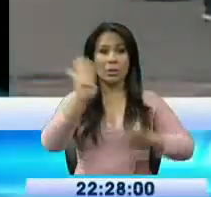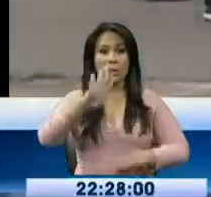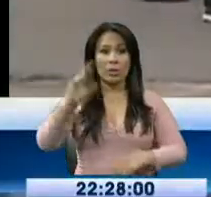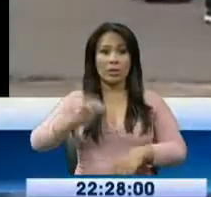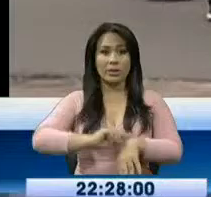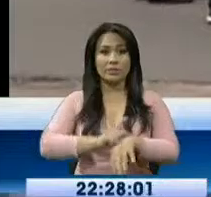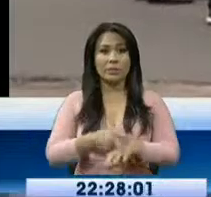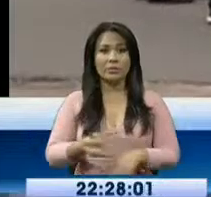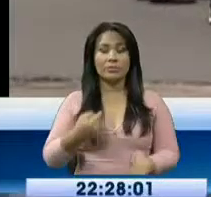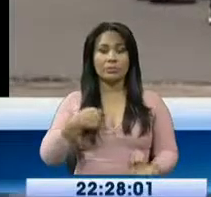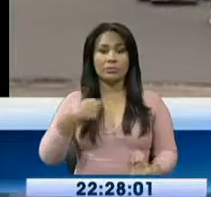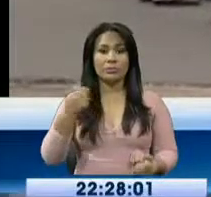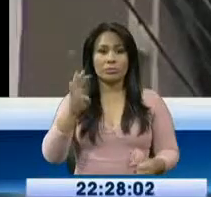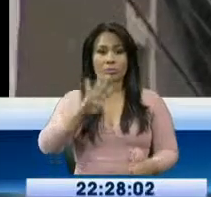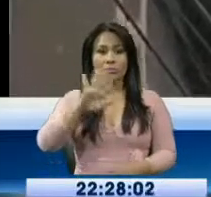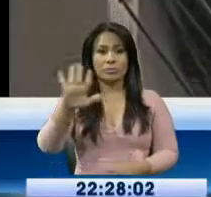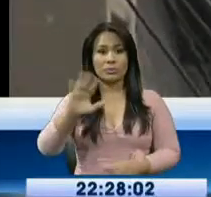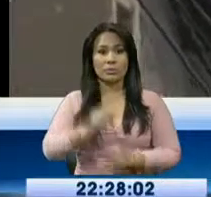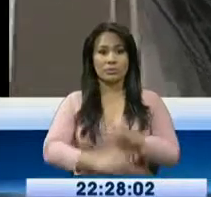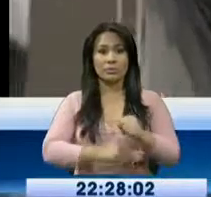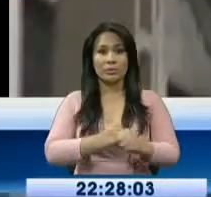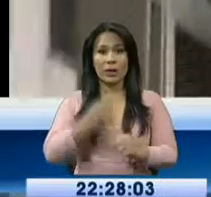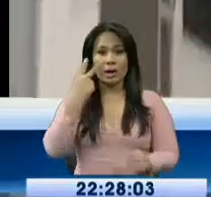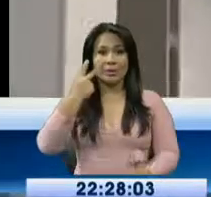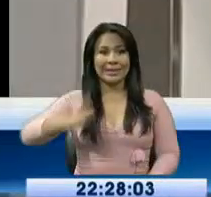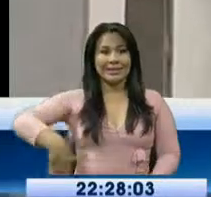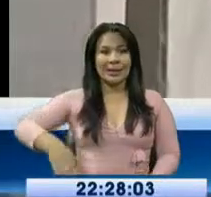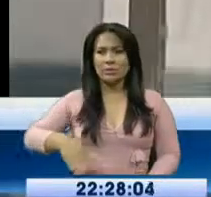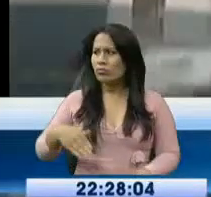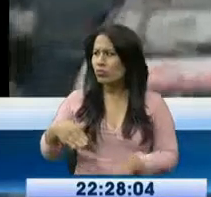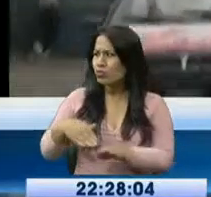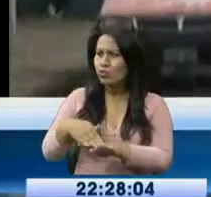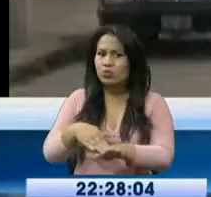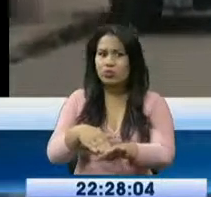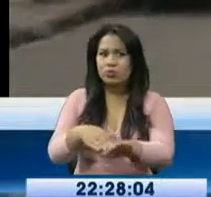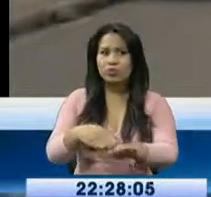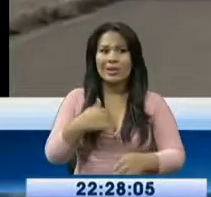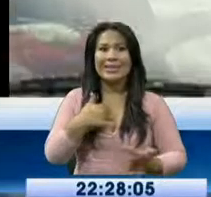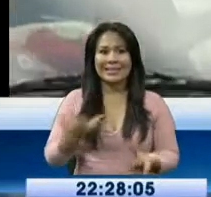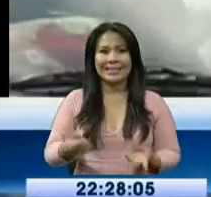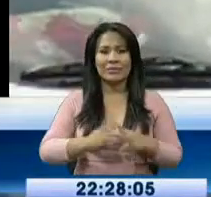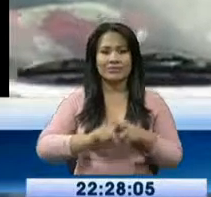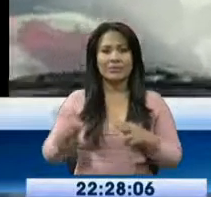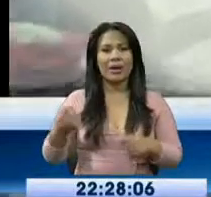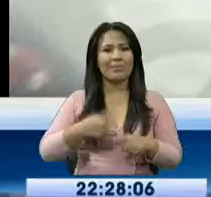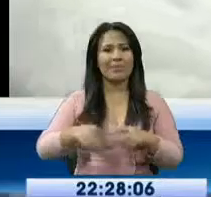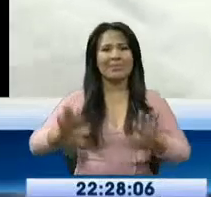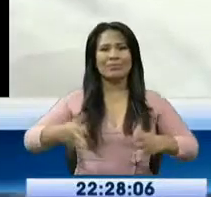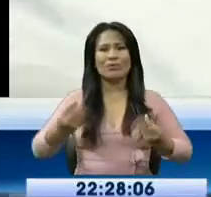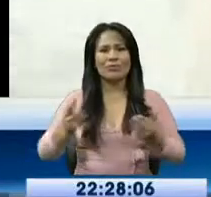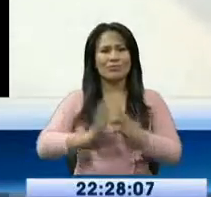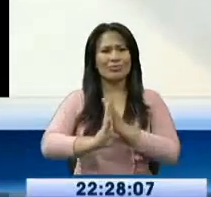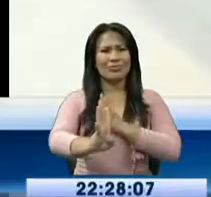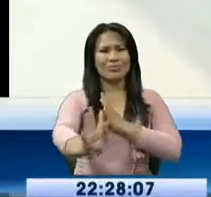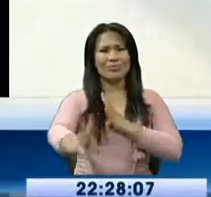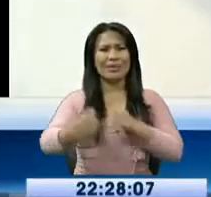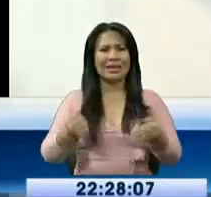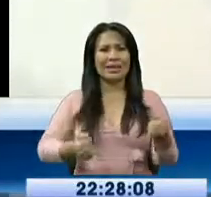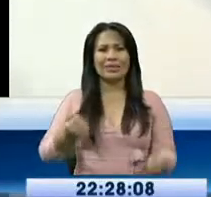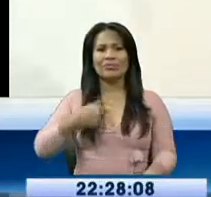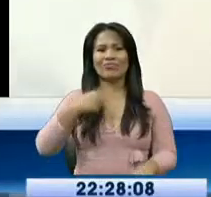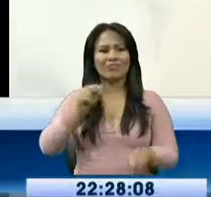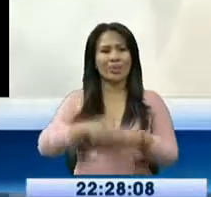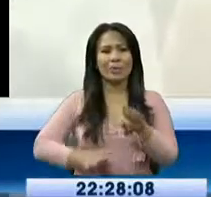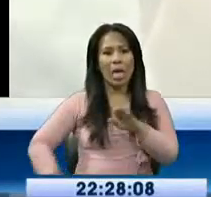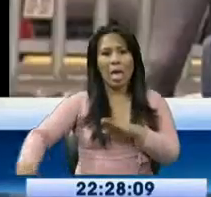P., de 45 años, se dio cuenta muy tarde que lo venían siguiendo. Pretendió escapar, pero la columna de vehículos le impidió